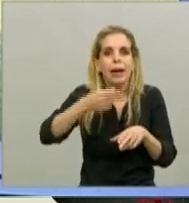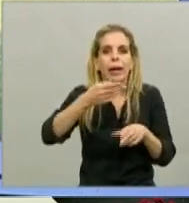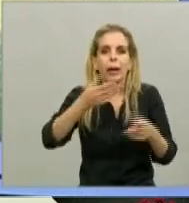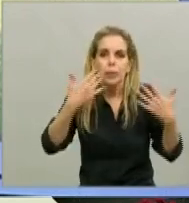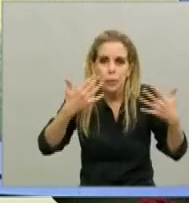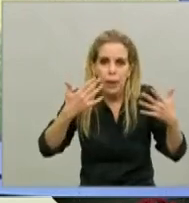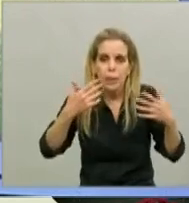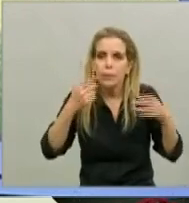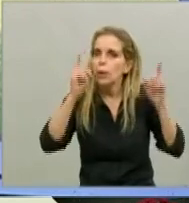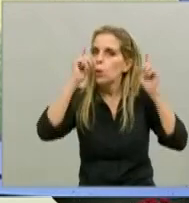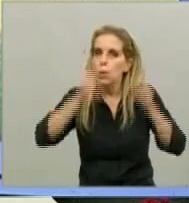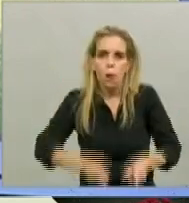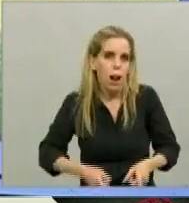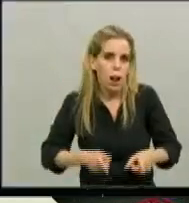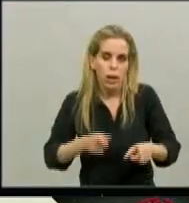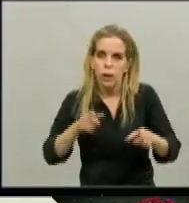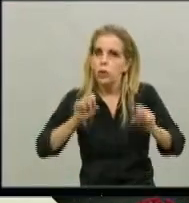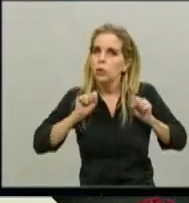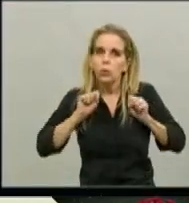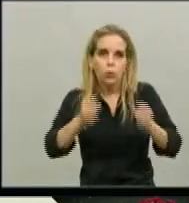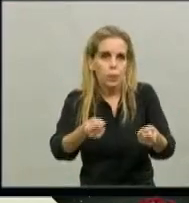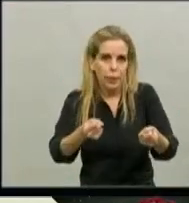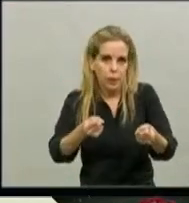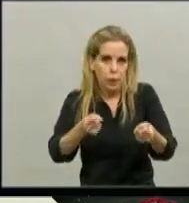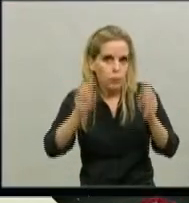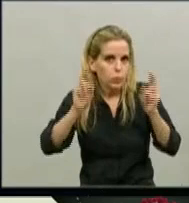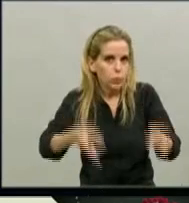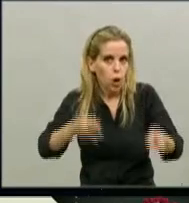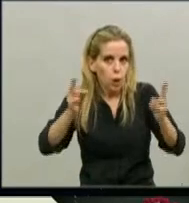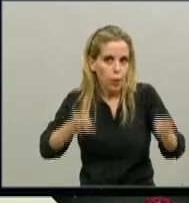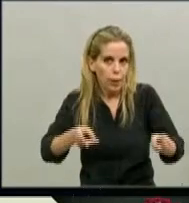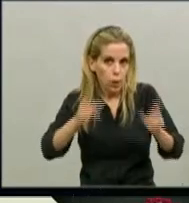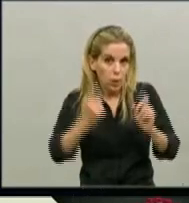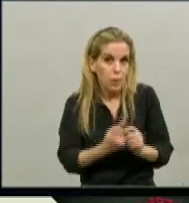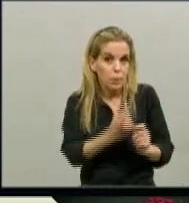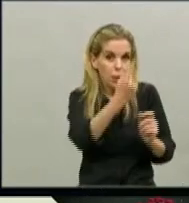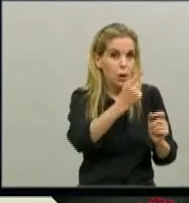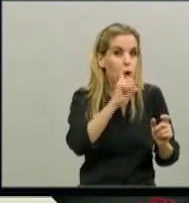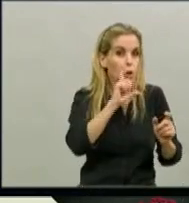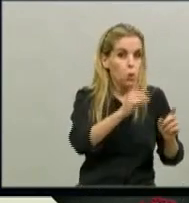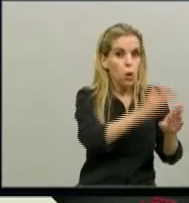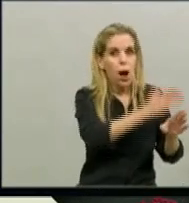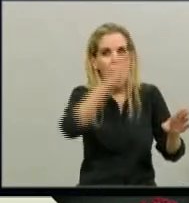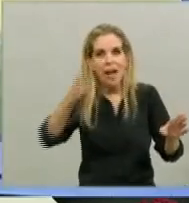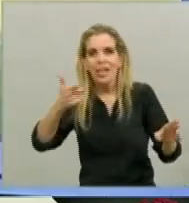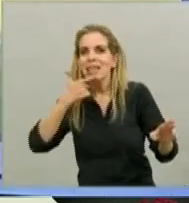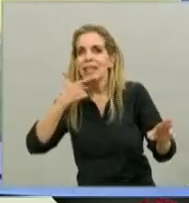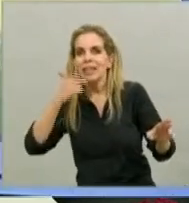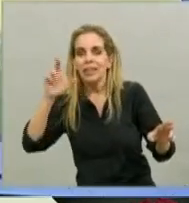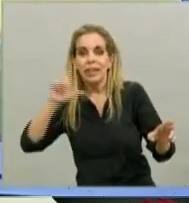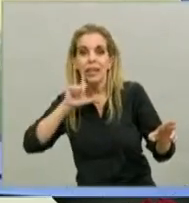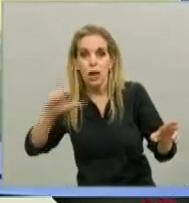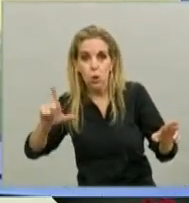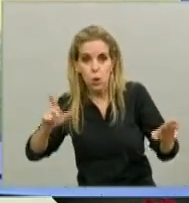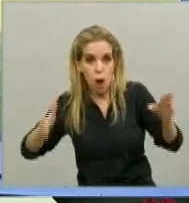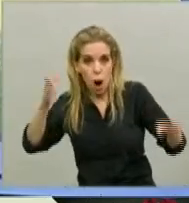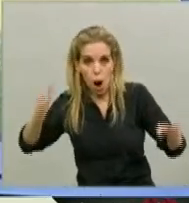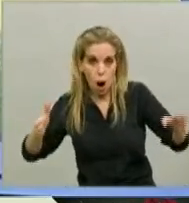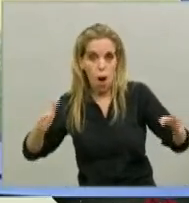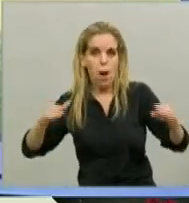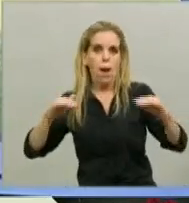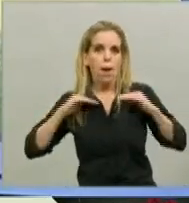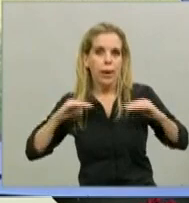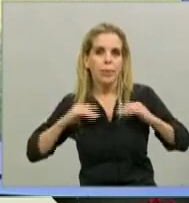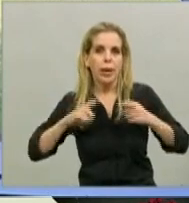Nunca el riesgo es cero. Por eso restringimos esta actividad del 1 al 17 de julio. Y también,